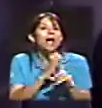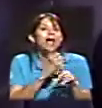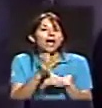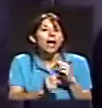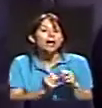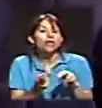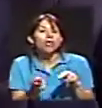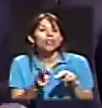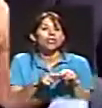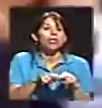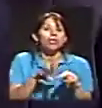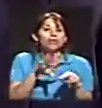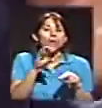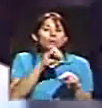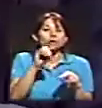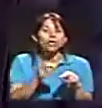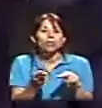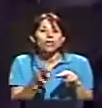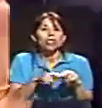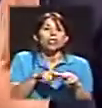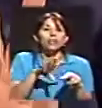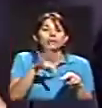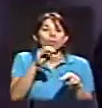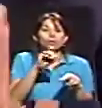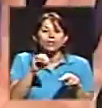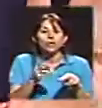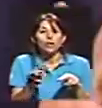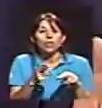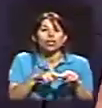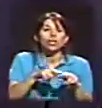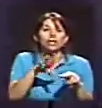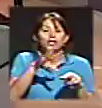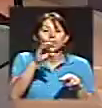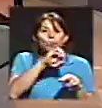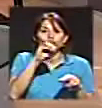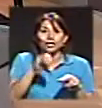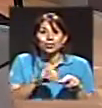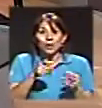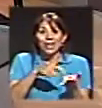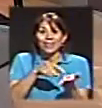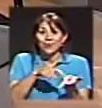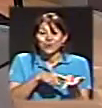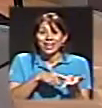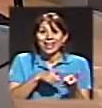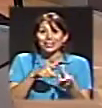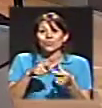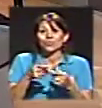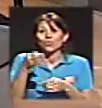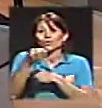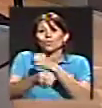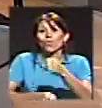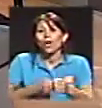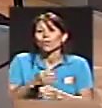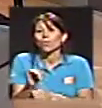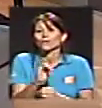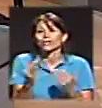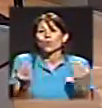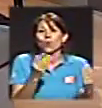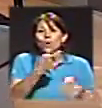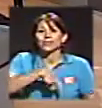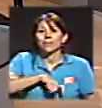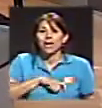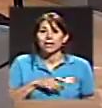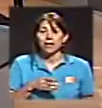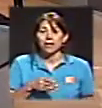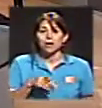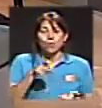deuda, en 10 años vamos a estar como Grecia o como España. Una deuda que hoy en día representa un